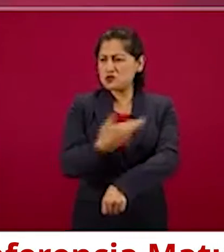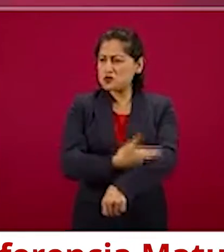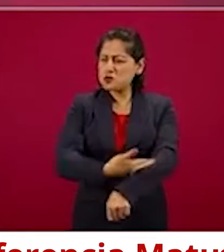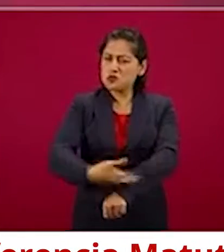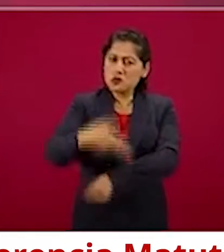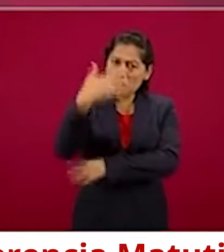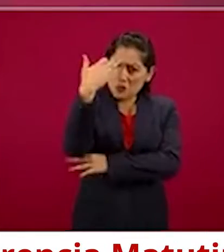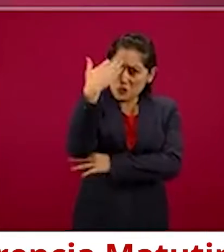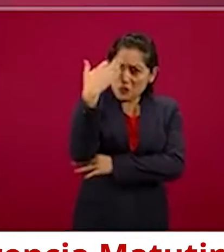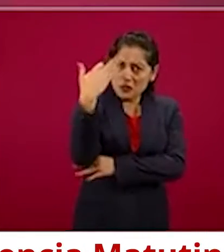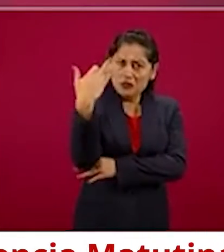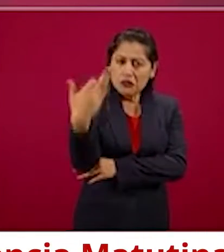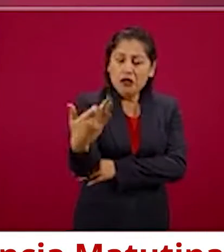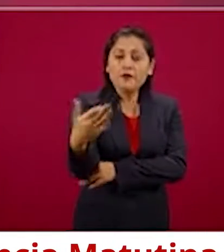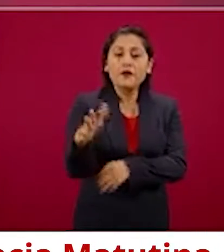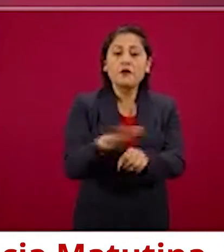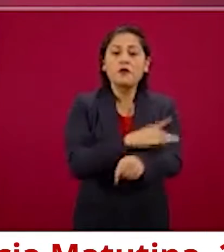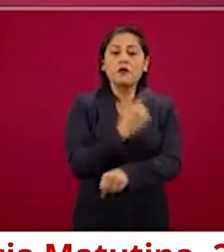La norma